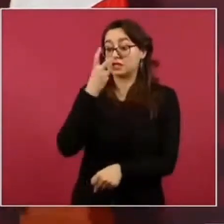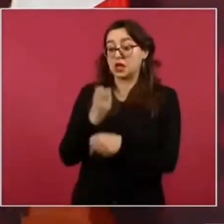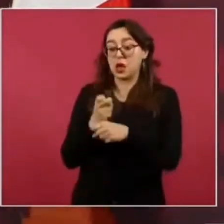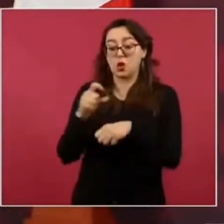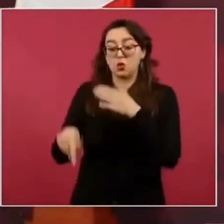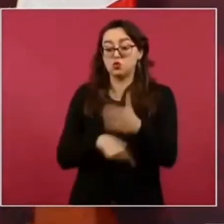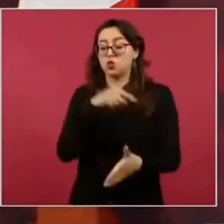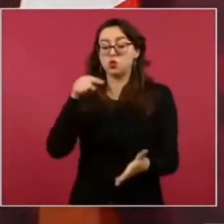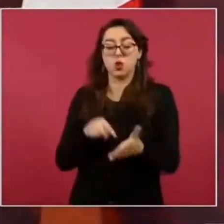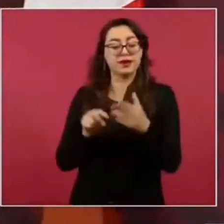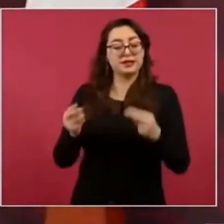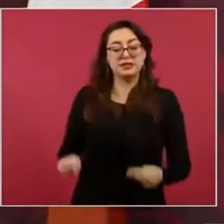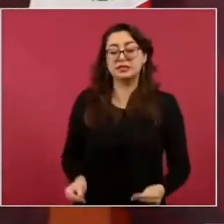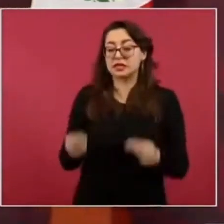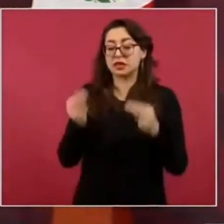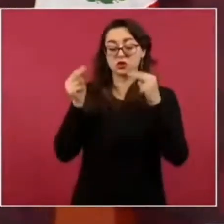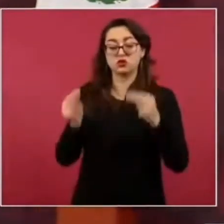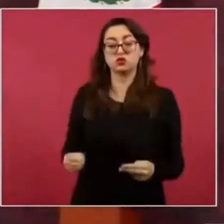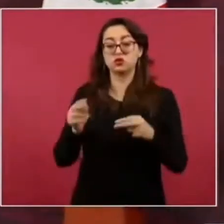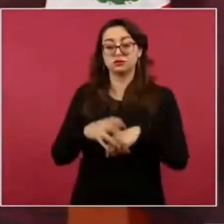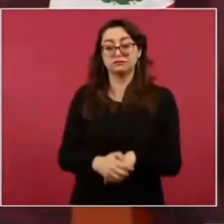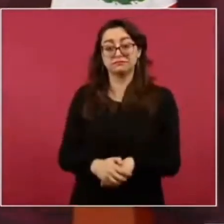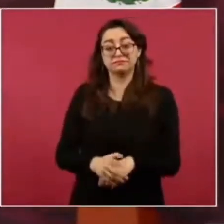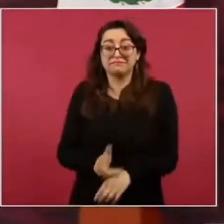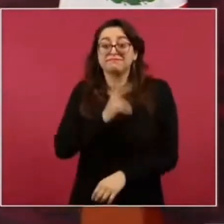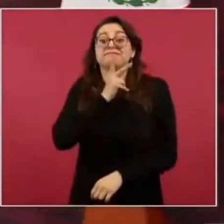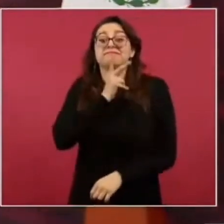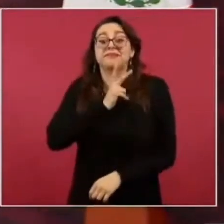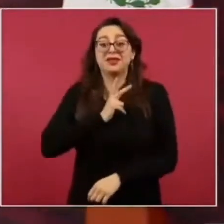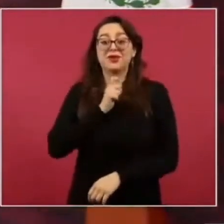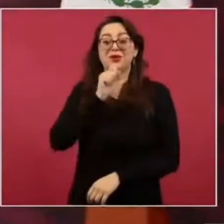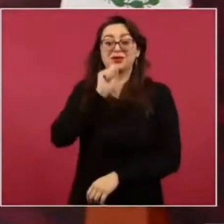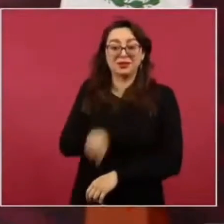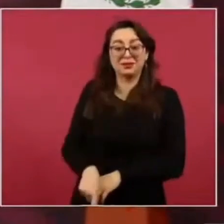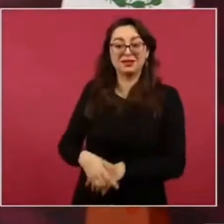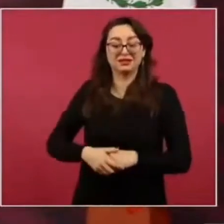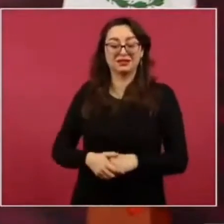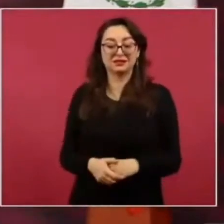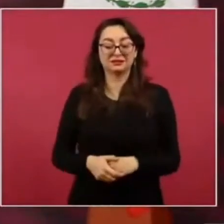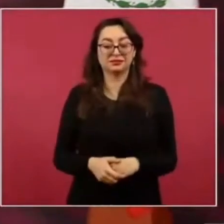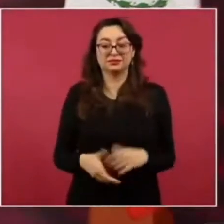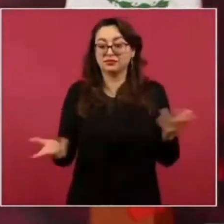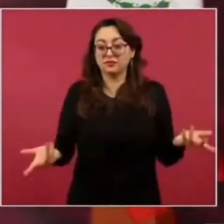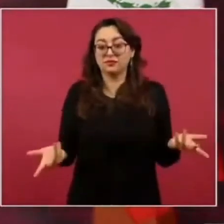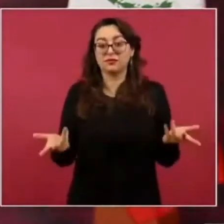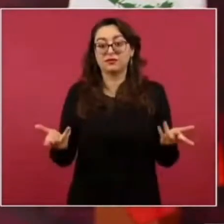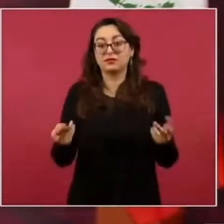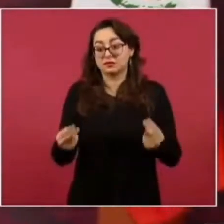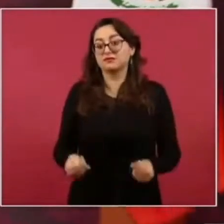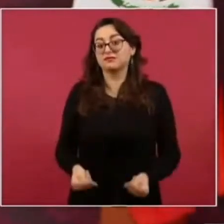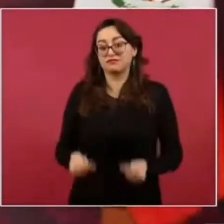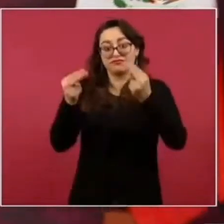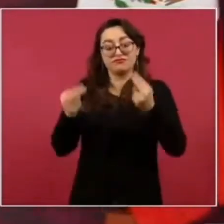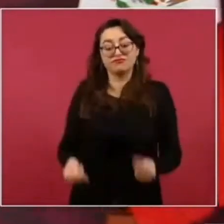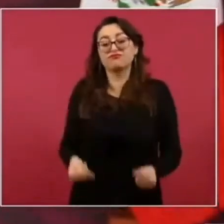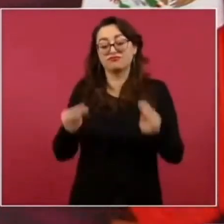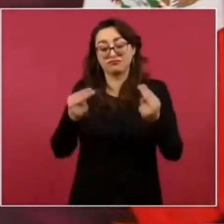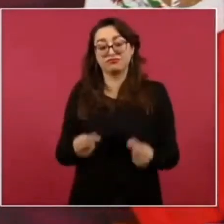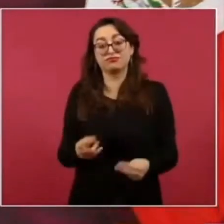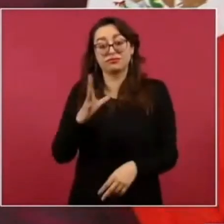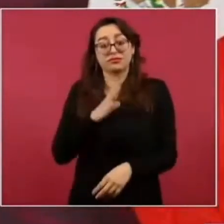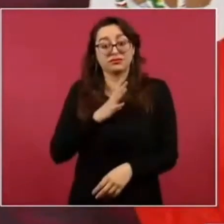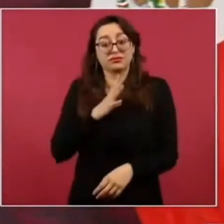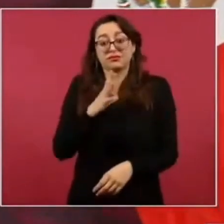O sea, el petróleo siempre es negocio porque es